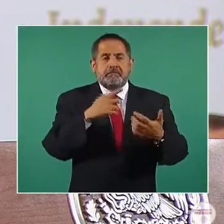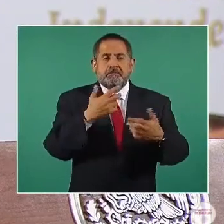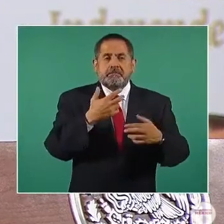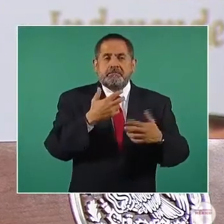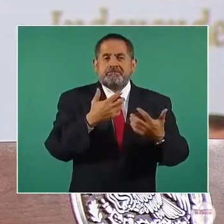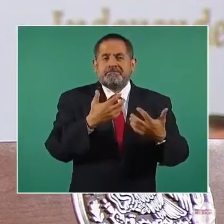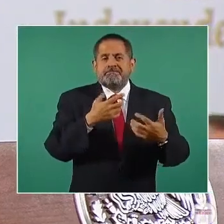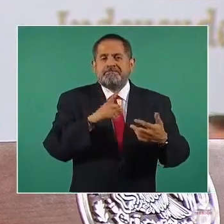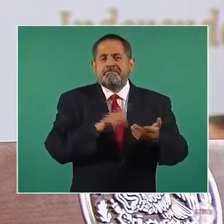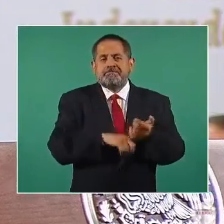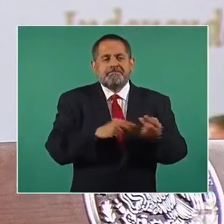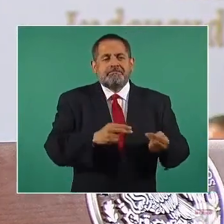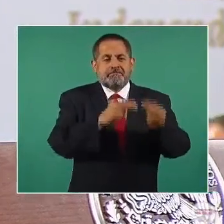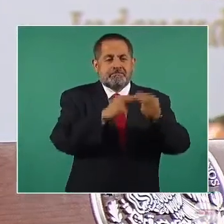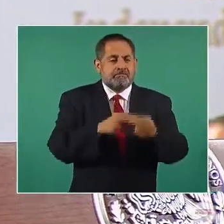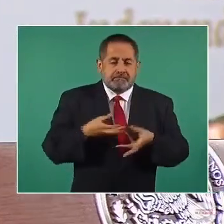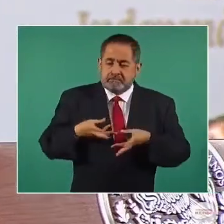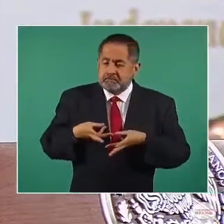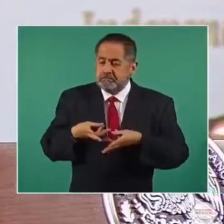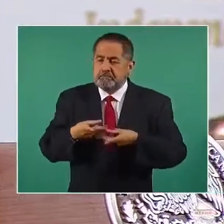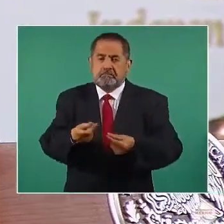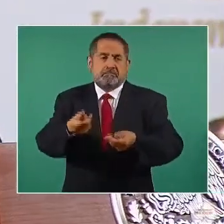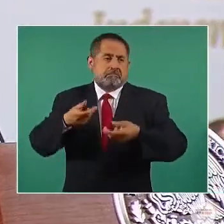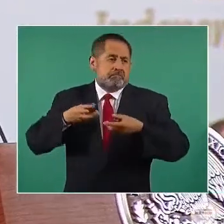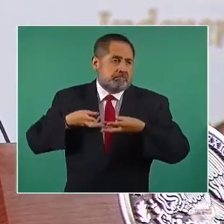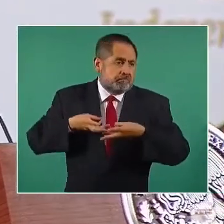petróleo, se gastaba más.